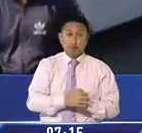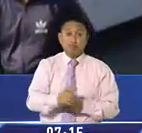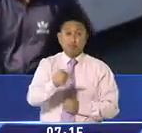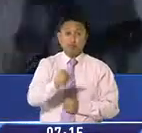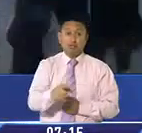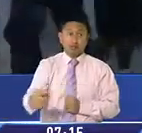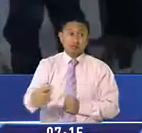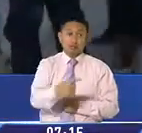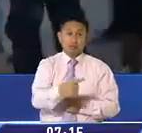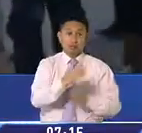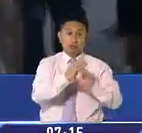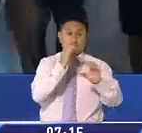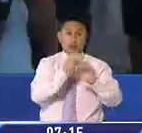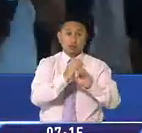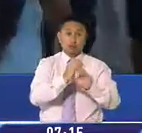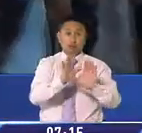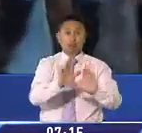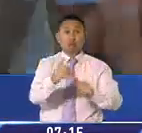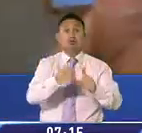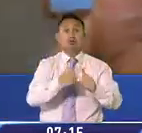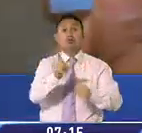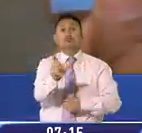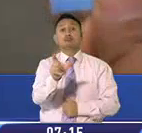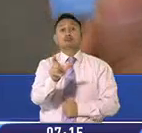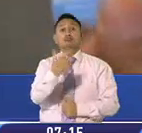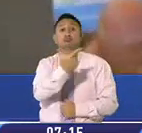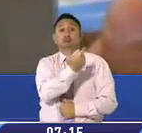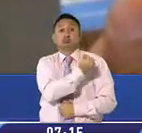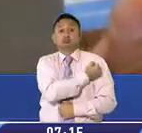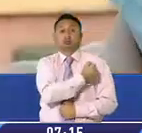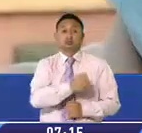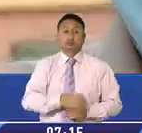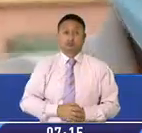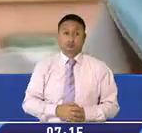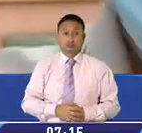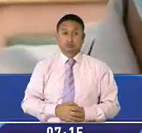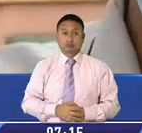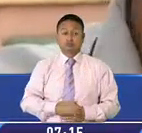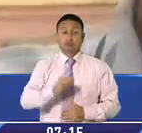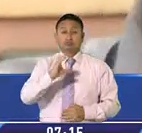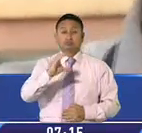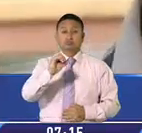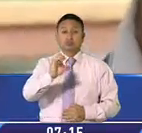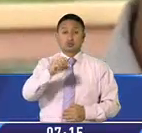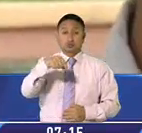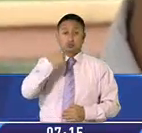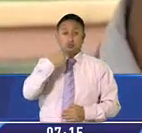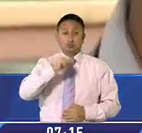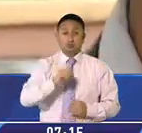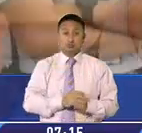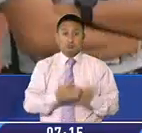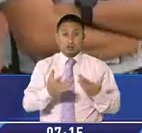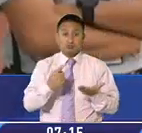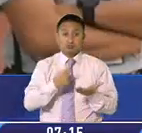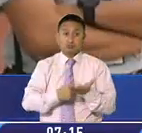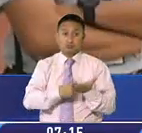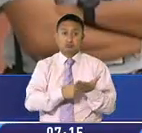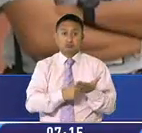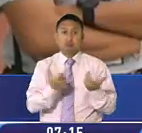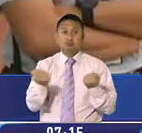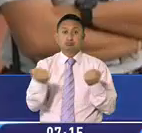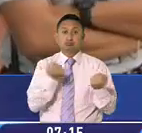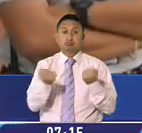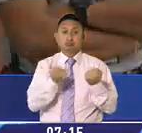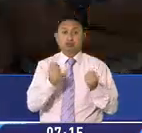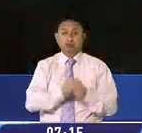bus sin el carnet de vacunación. En el COE cantonal definen detalles de un control que será aleatorio. Hacerlo